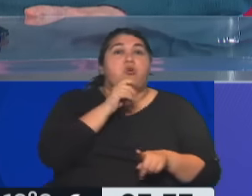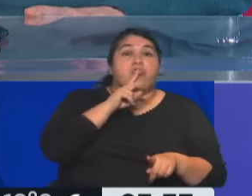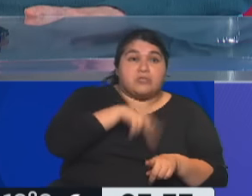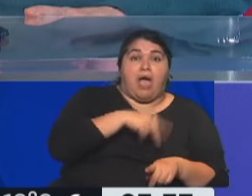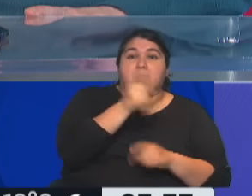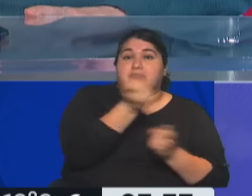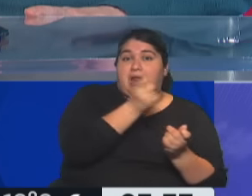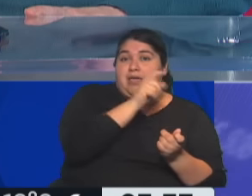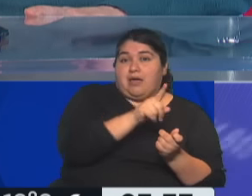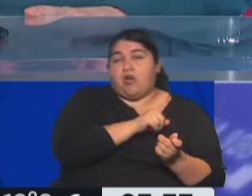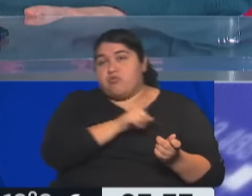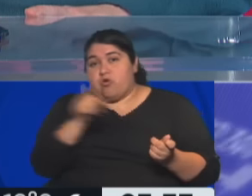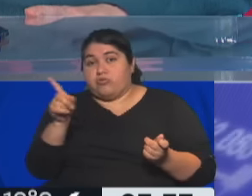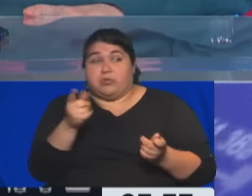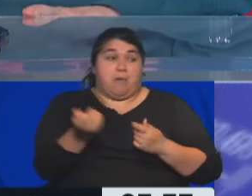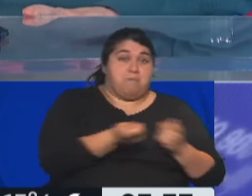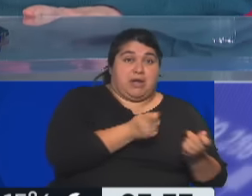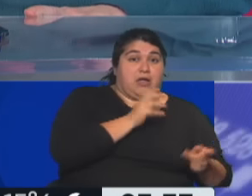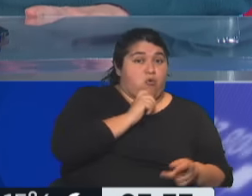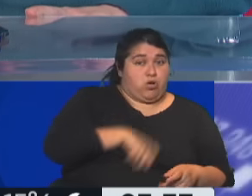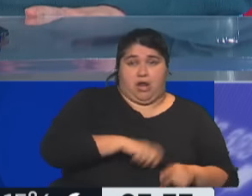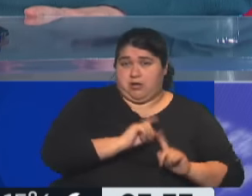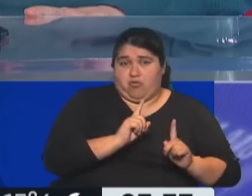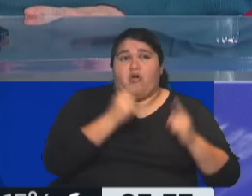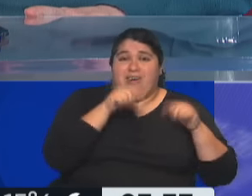por ucranianos. Claro. Esa es la gran diferencia.